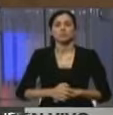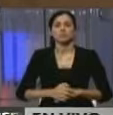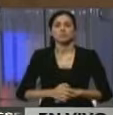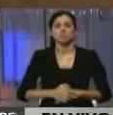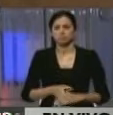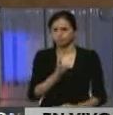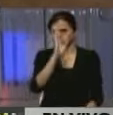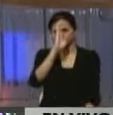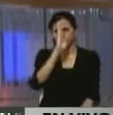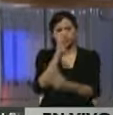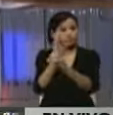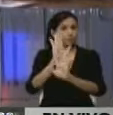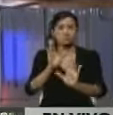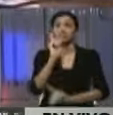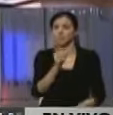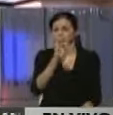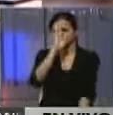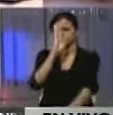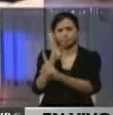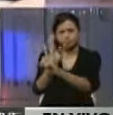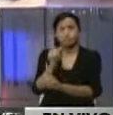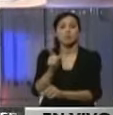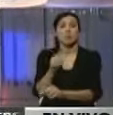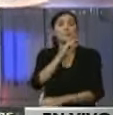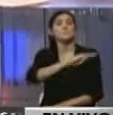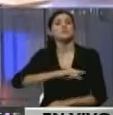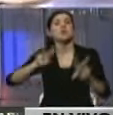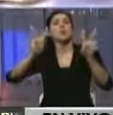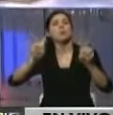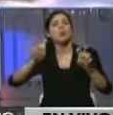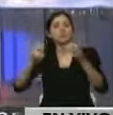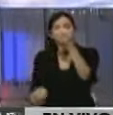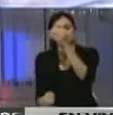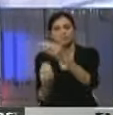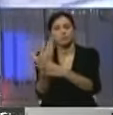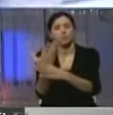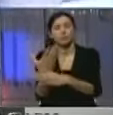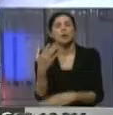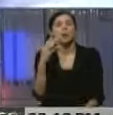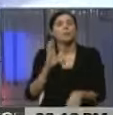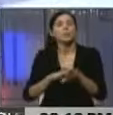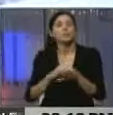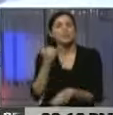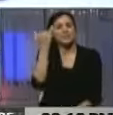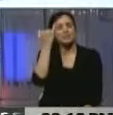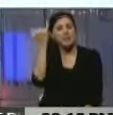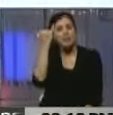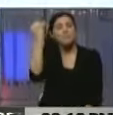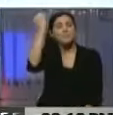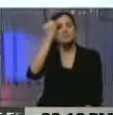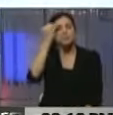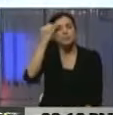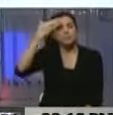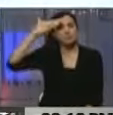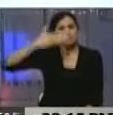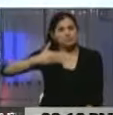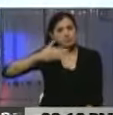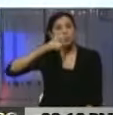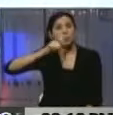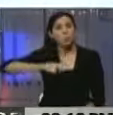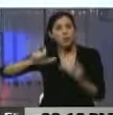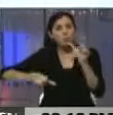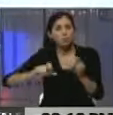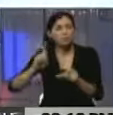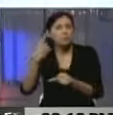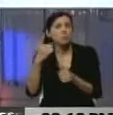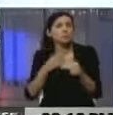apuntar. Una gran misión que nació del pensamiento cívico-militar que construyó el comandante